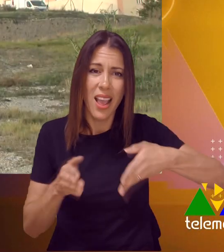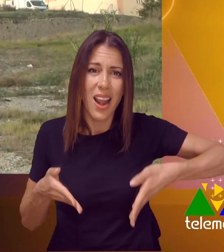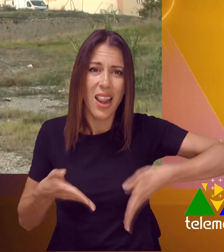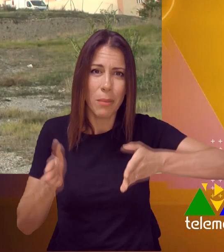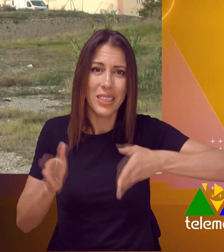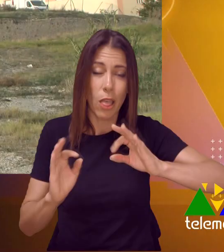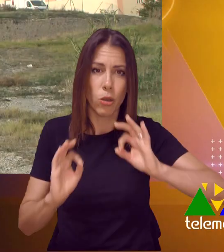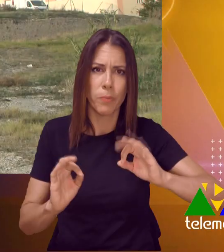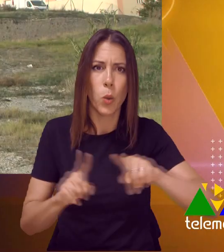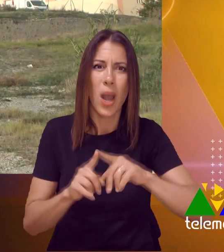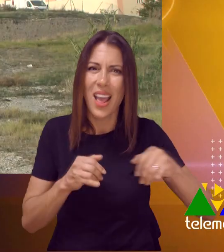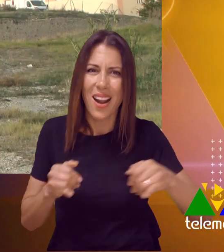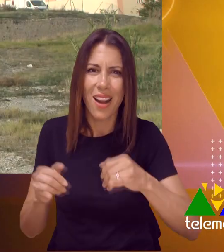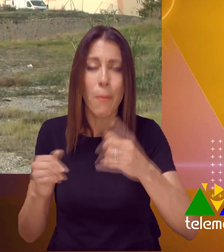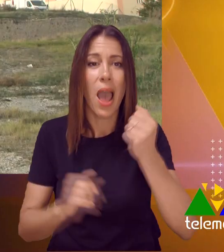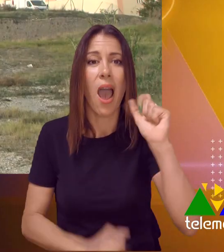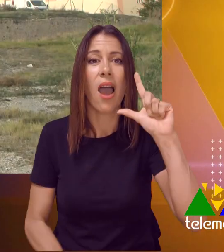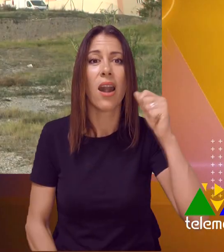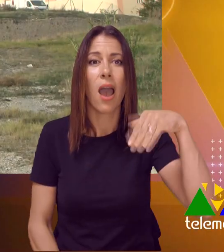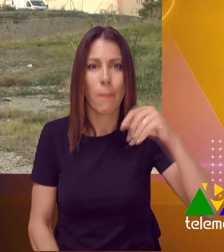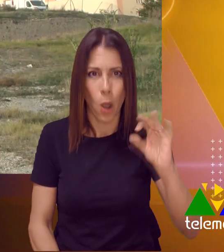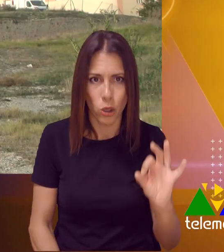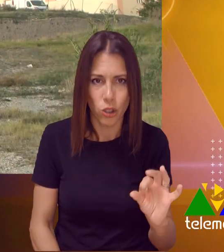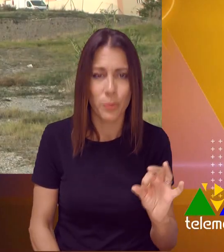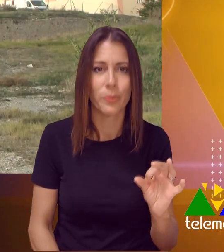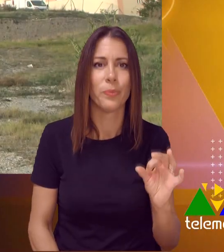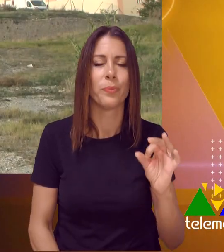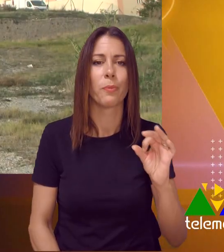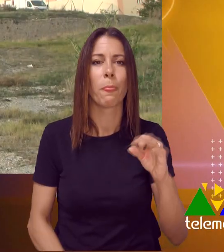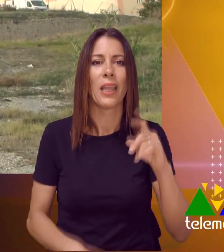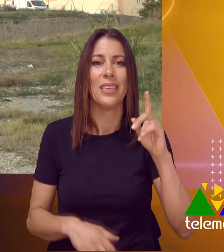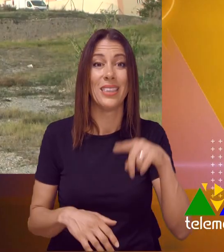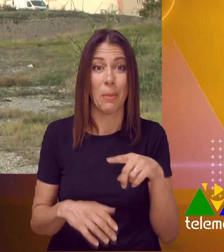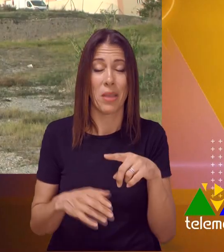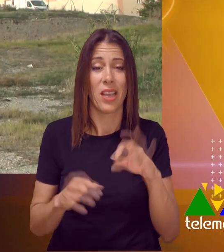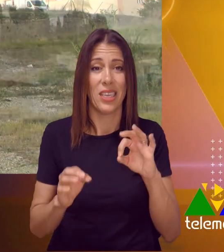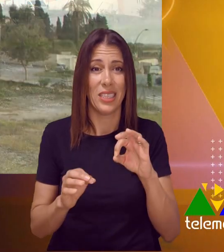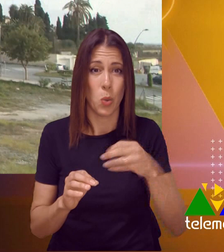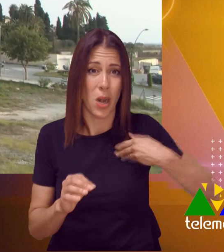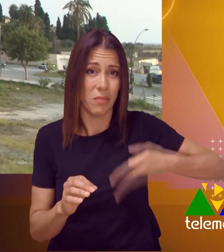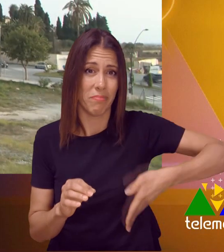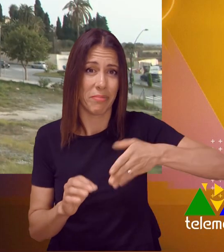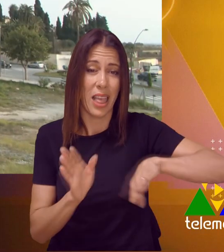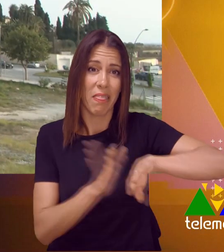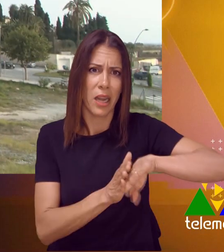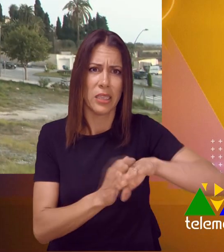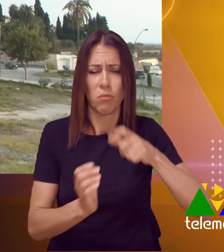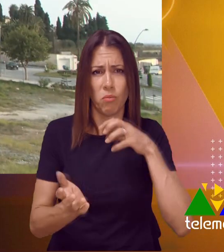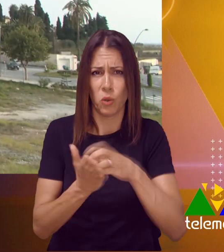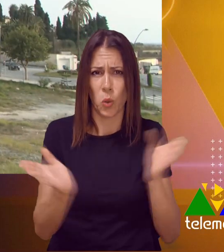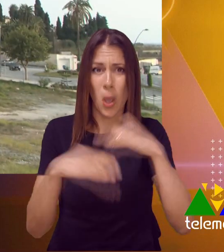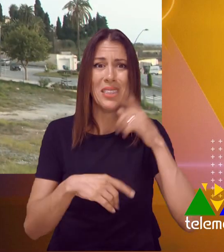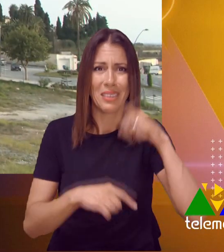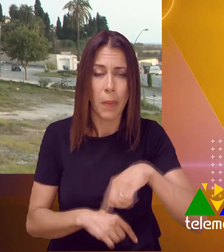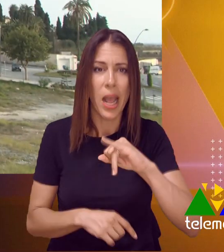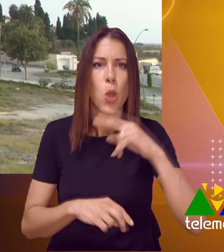Rambla de los Álamos. Estaba en la orilla derecha de la Rambla de los Álamos, y indudablemente pues también